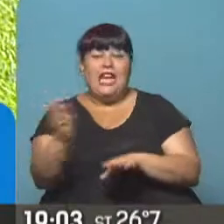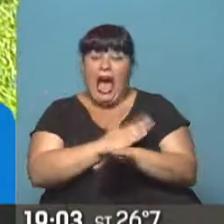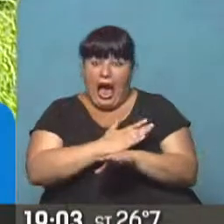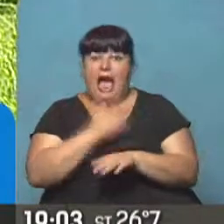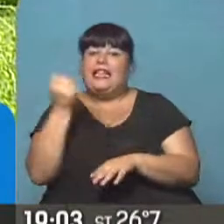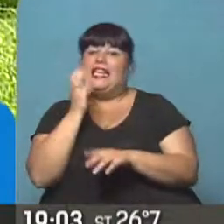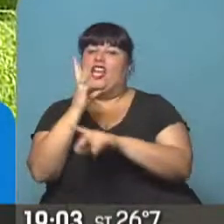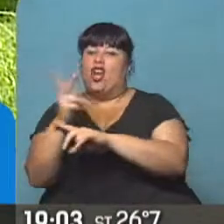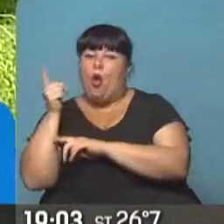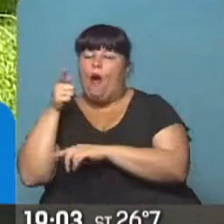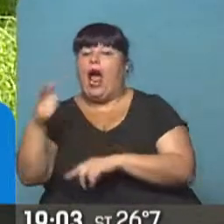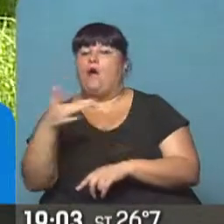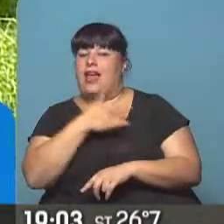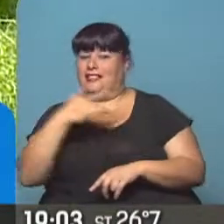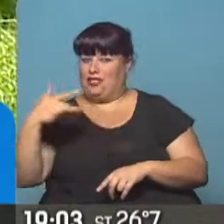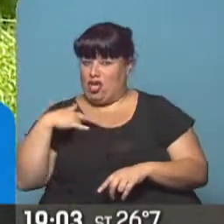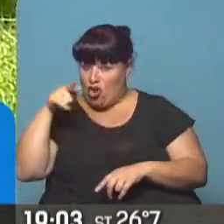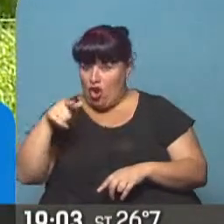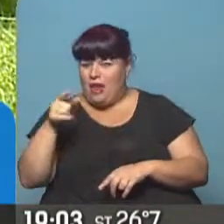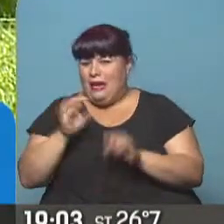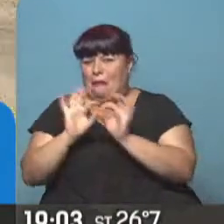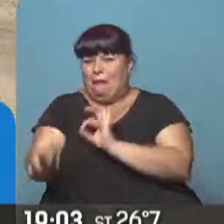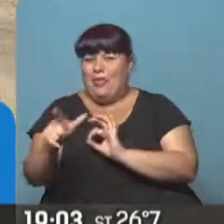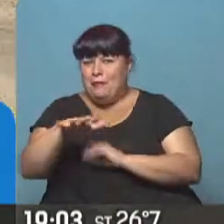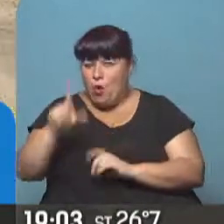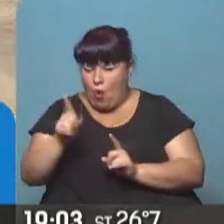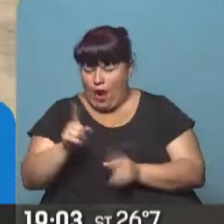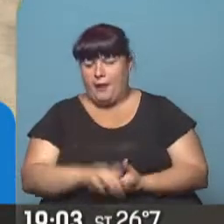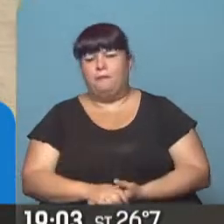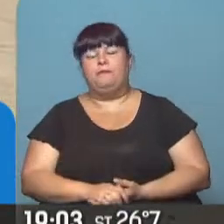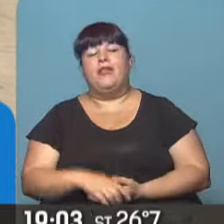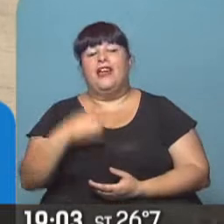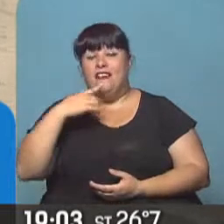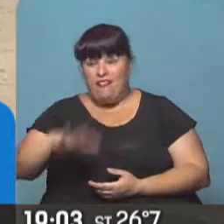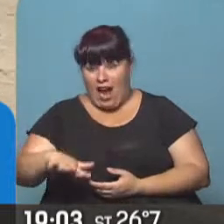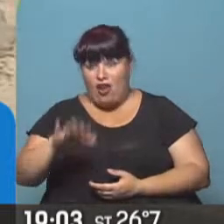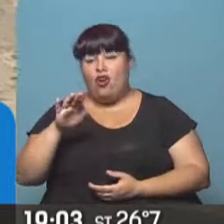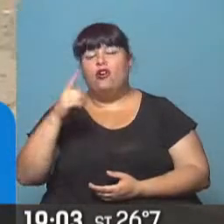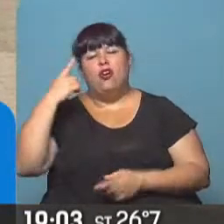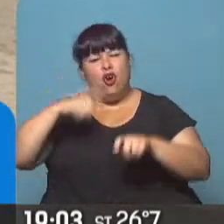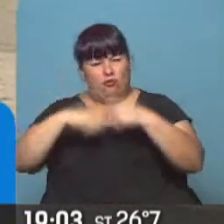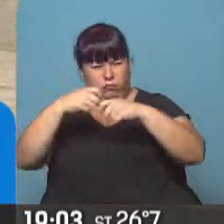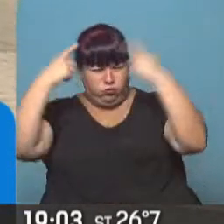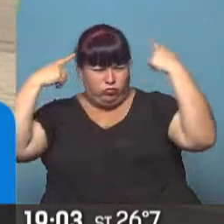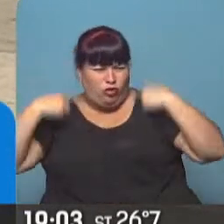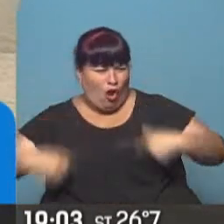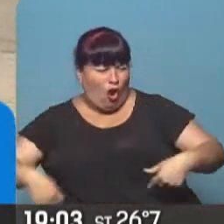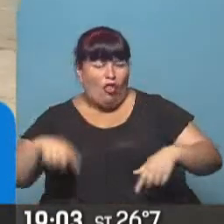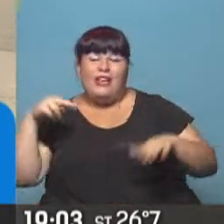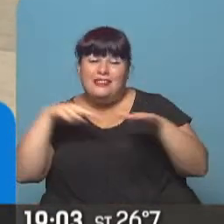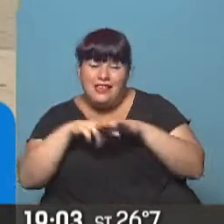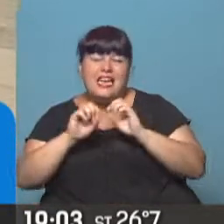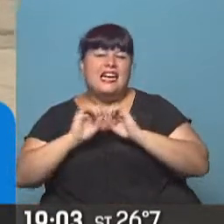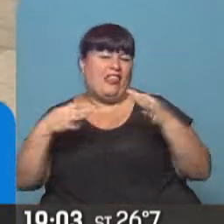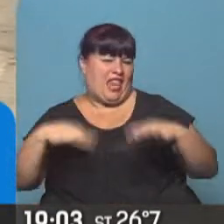habían intentado robar a una mujer a escasos metros del lugar el pequeño tiene politraumatismos y su estado